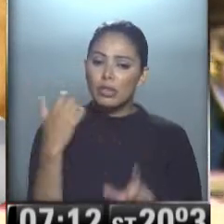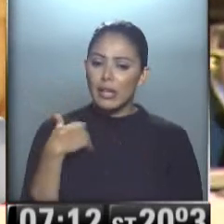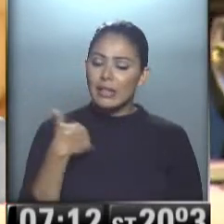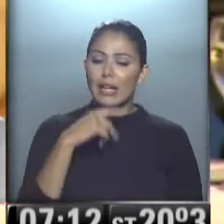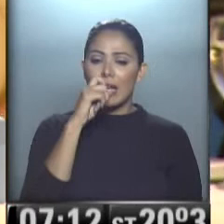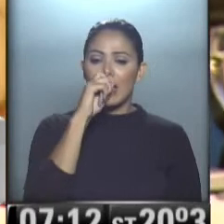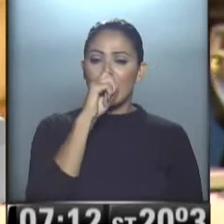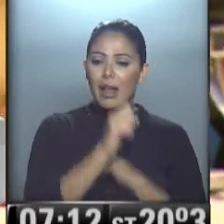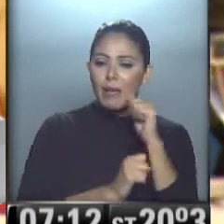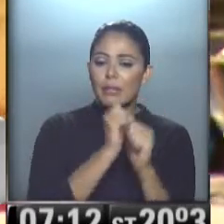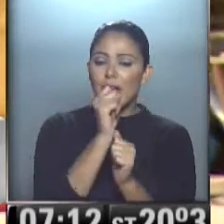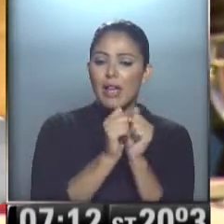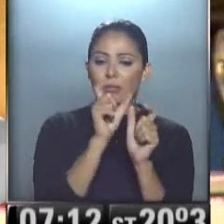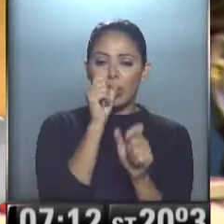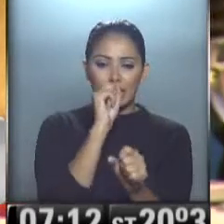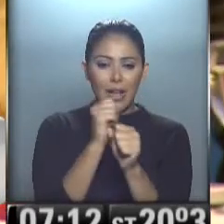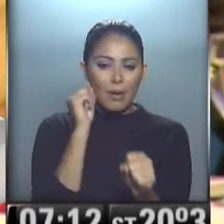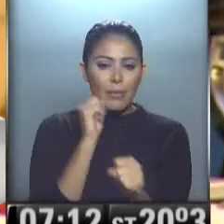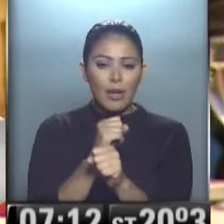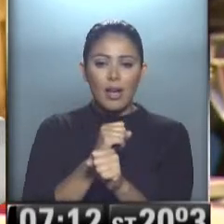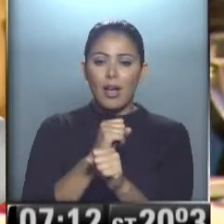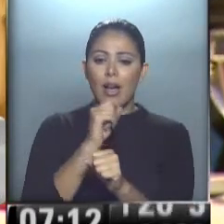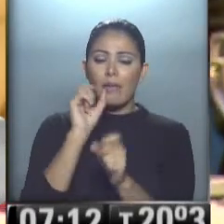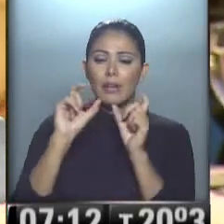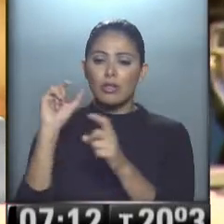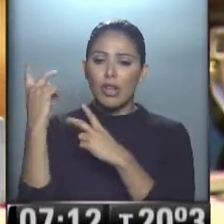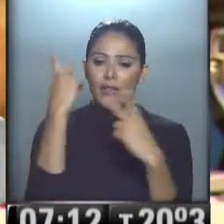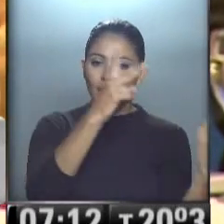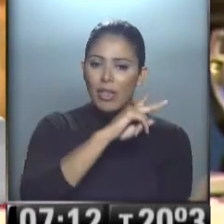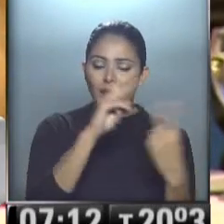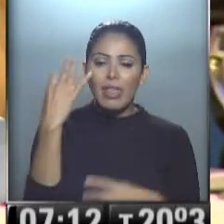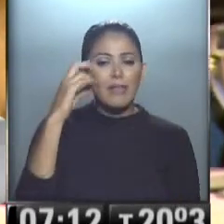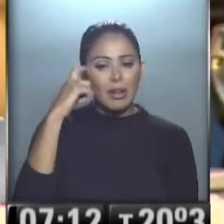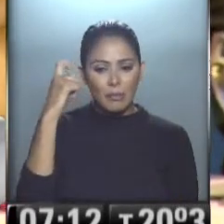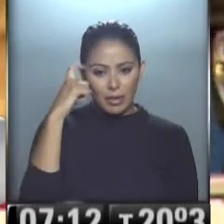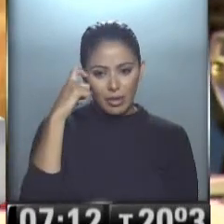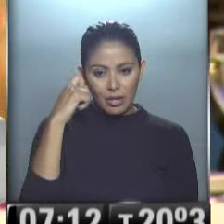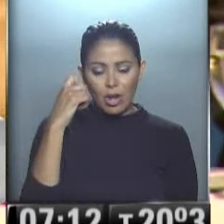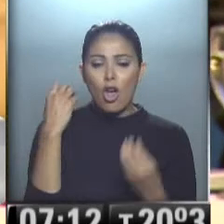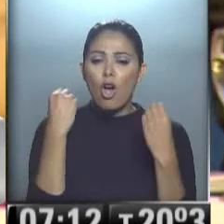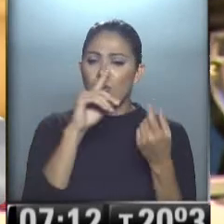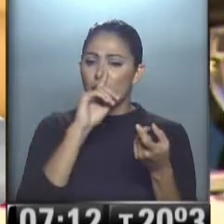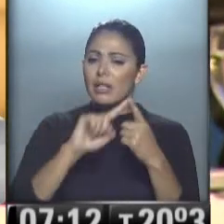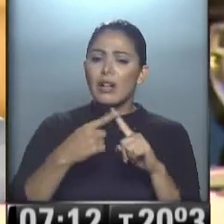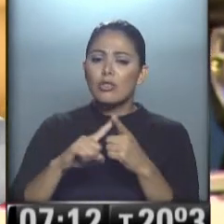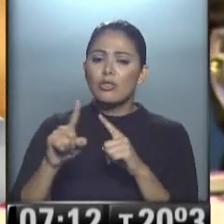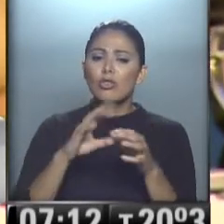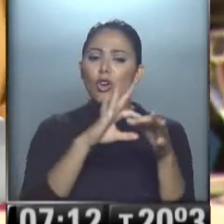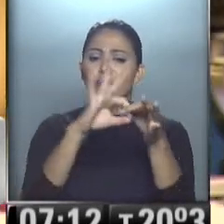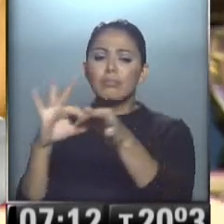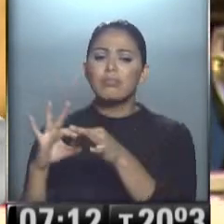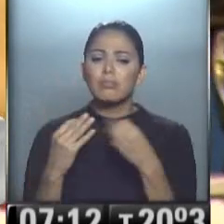los empresarios, los trabajadores, los usuarios. ¿Cómo se vincula todo con todo?